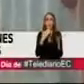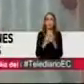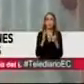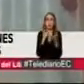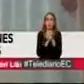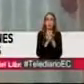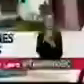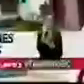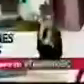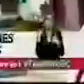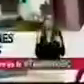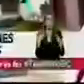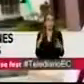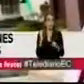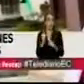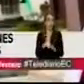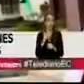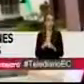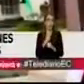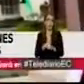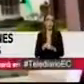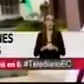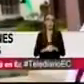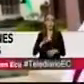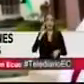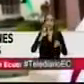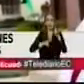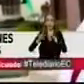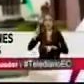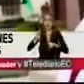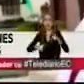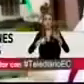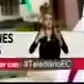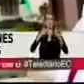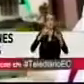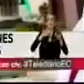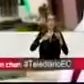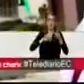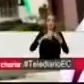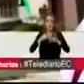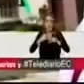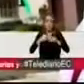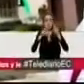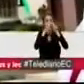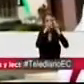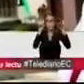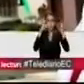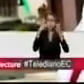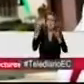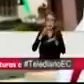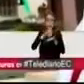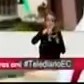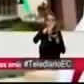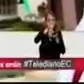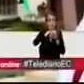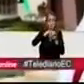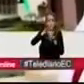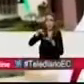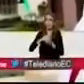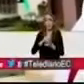está sin trabajo. Conseguido con varios amigos empresarios la posibilidad de donar para la provincia de Los Ríos